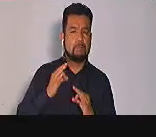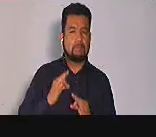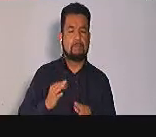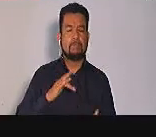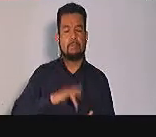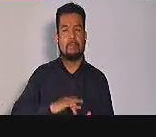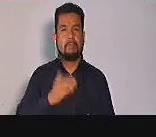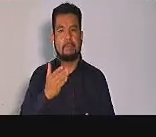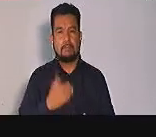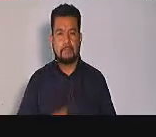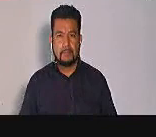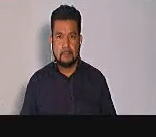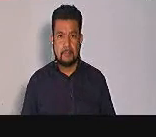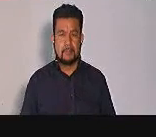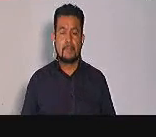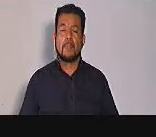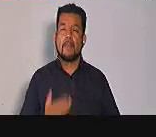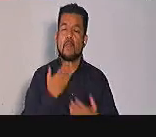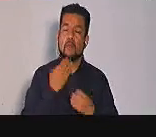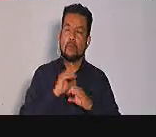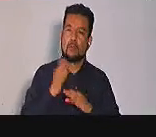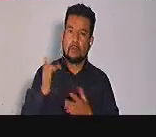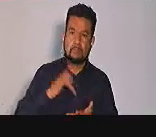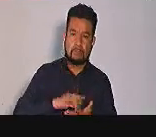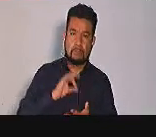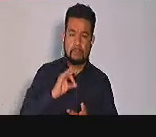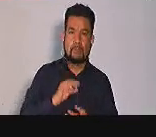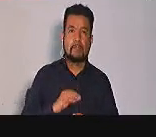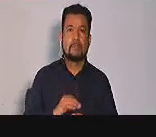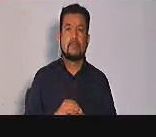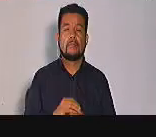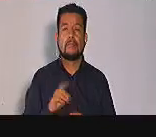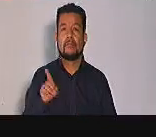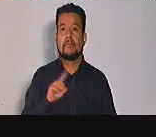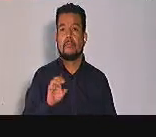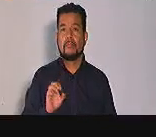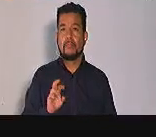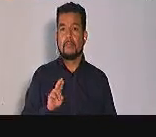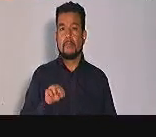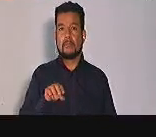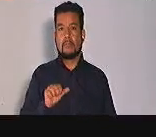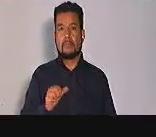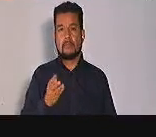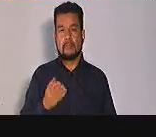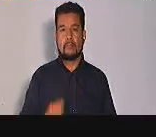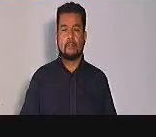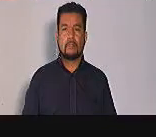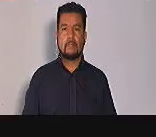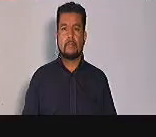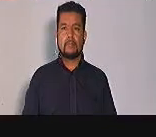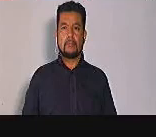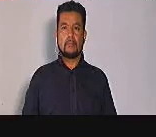presente. Señor Santiago, buen día a usted, copiada su asistencia, Serna Ruiz Julián Andrés.